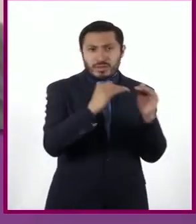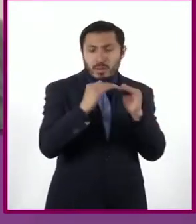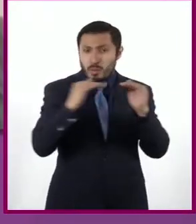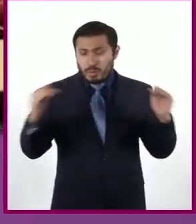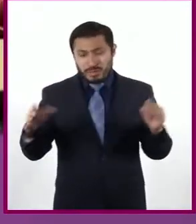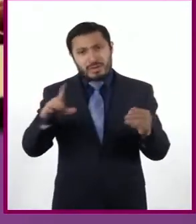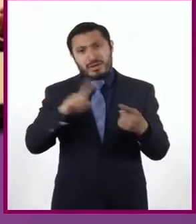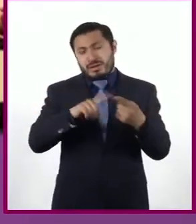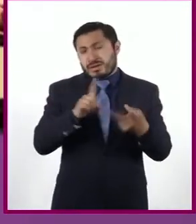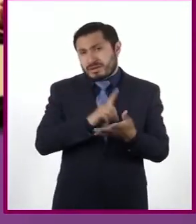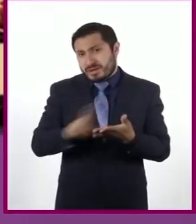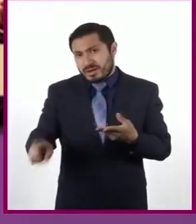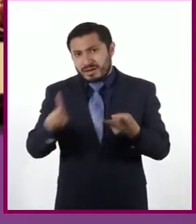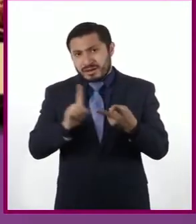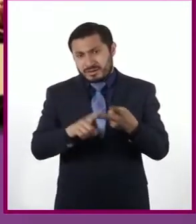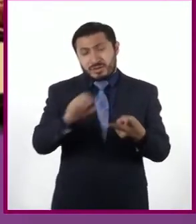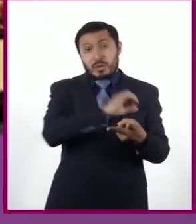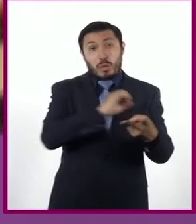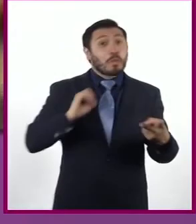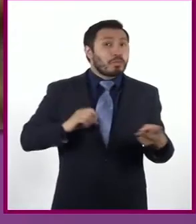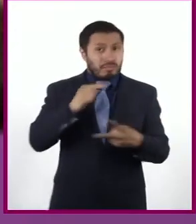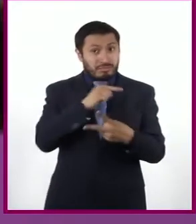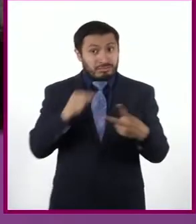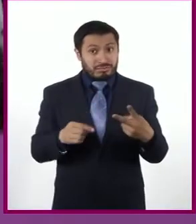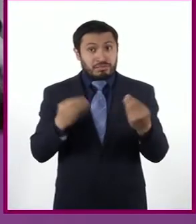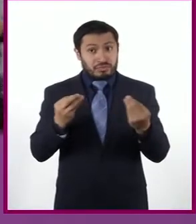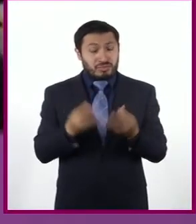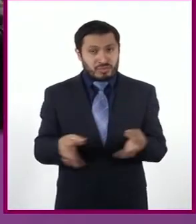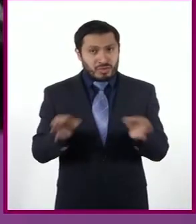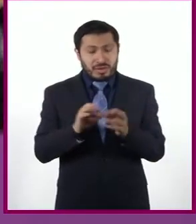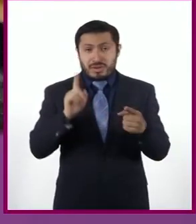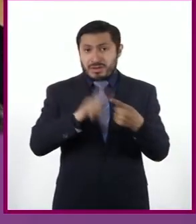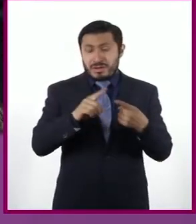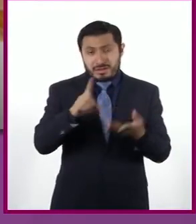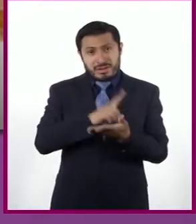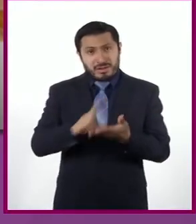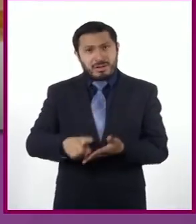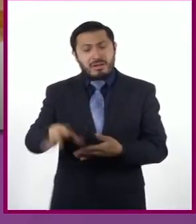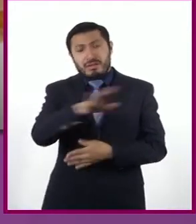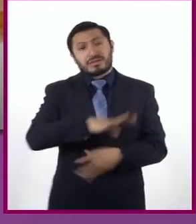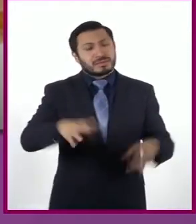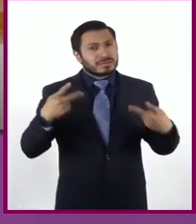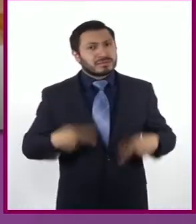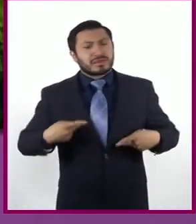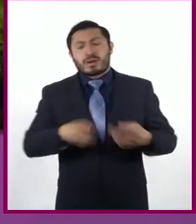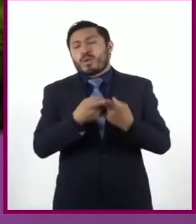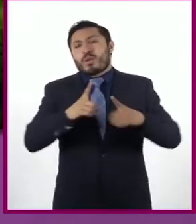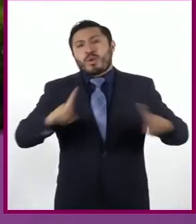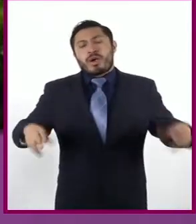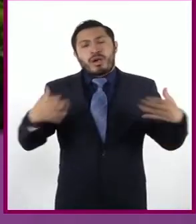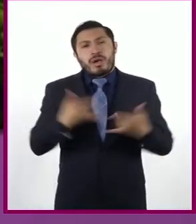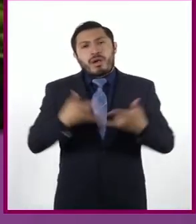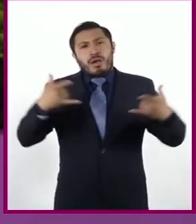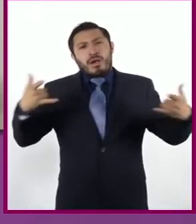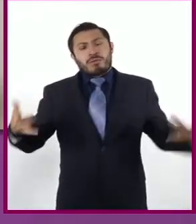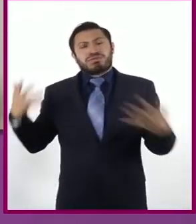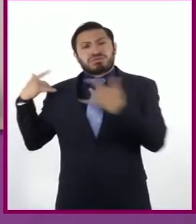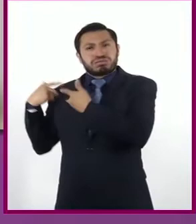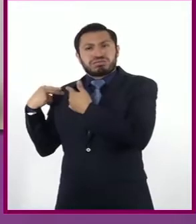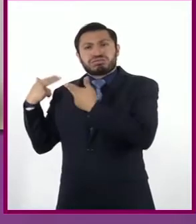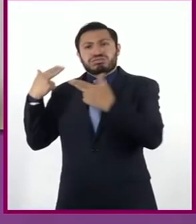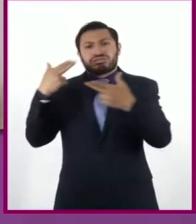en derechos como en obligaciones. Los derechos de los ciudadanos se han desarrollado históricamente en